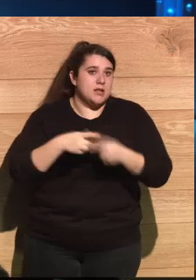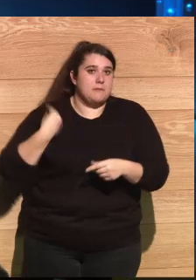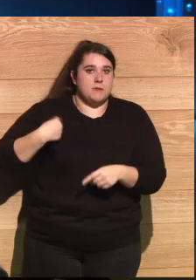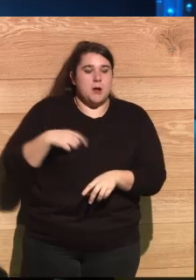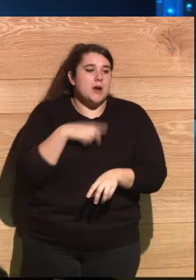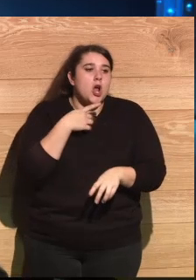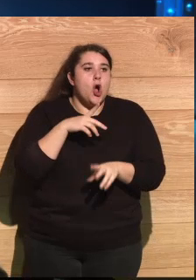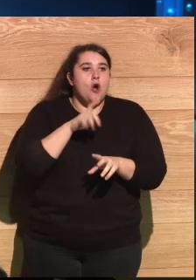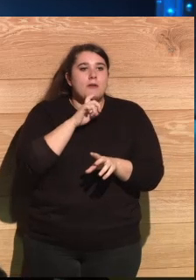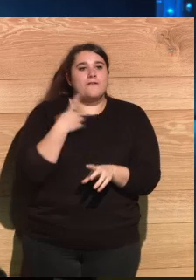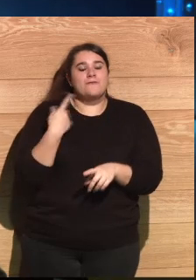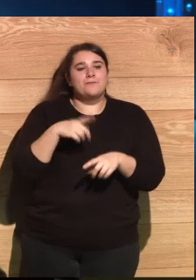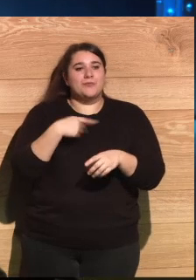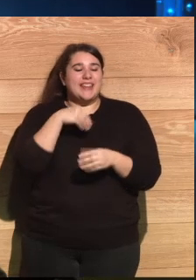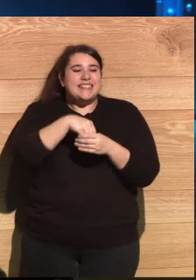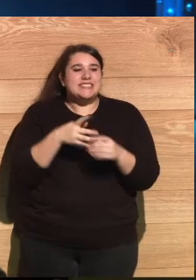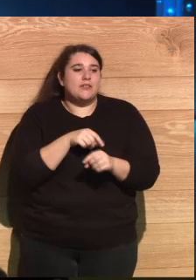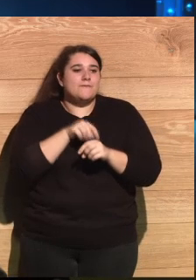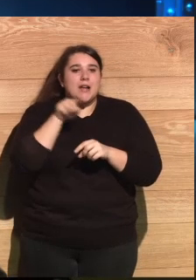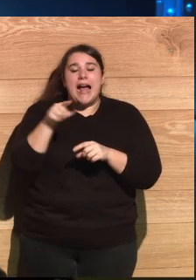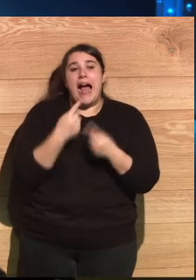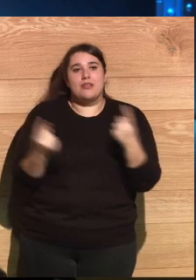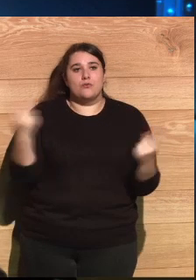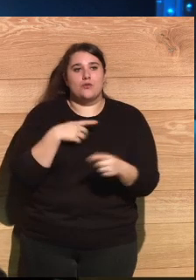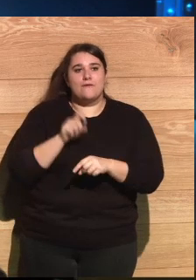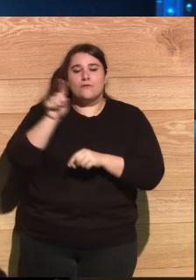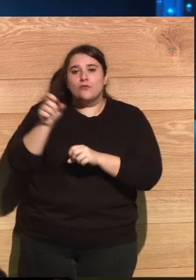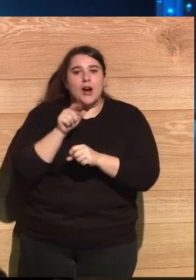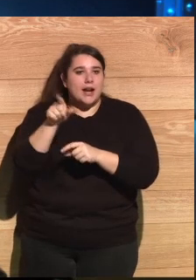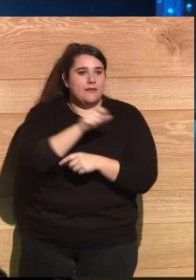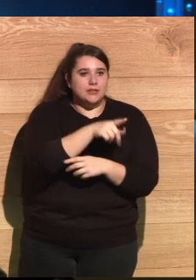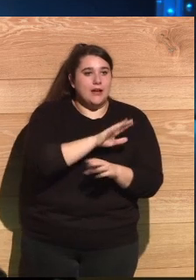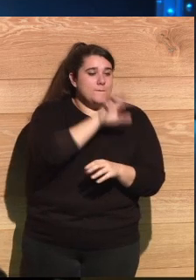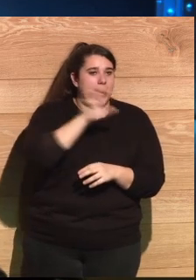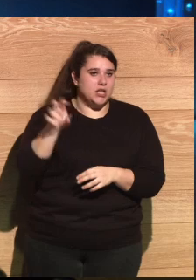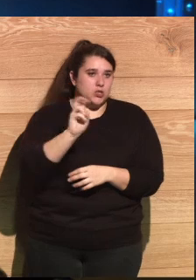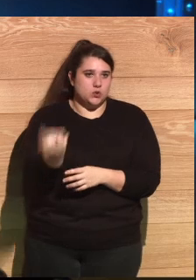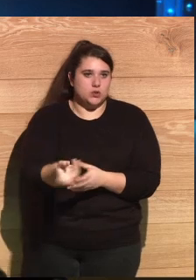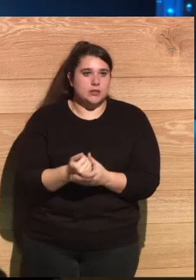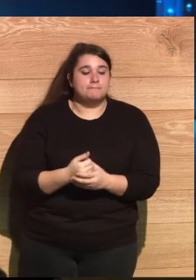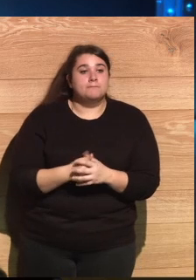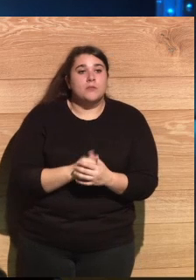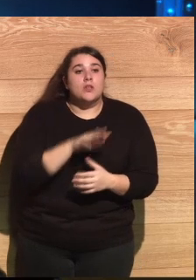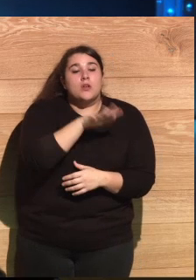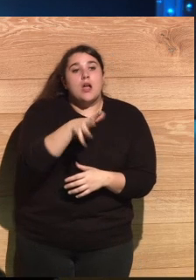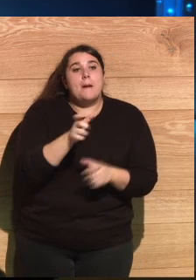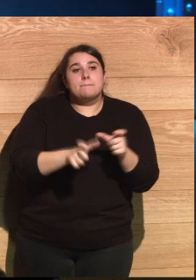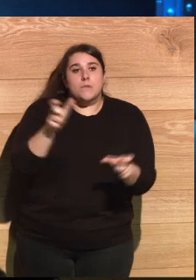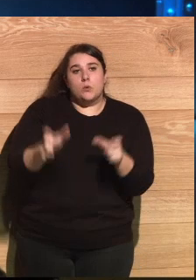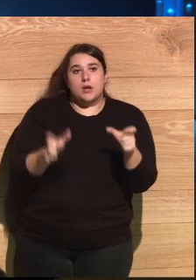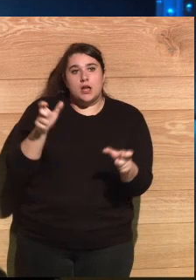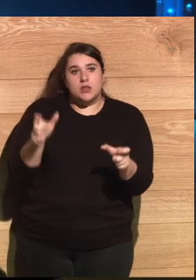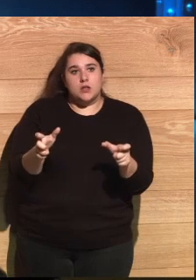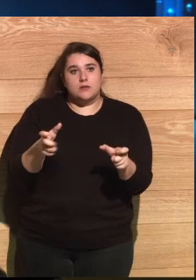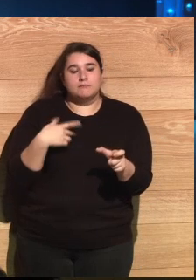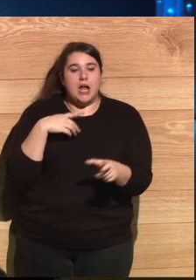mecánica perversa en ese destinar a servir como carne de cañón a una parte de la población que además